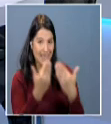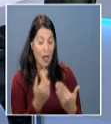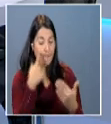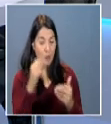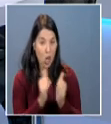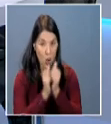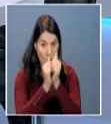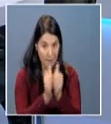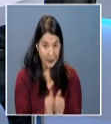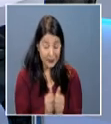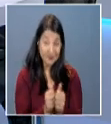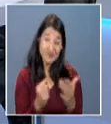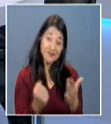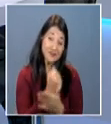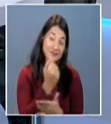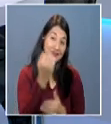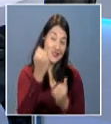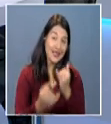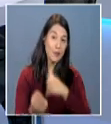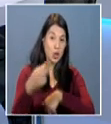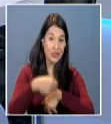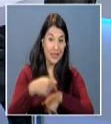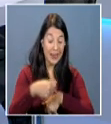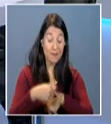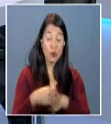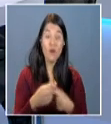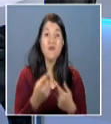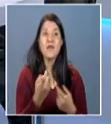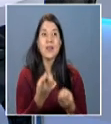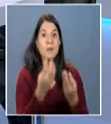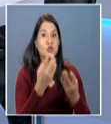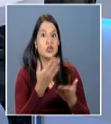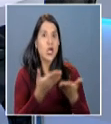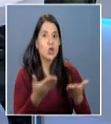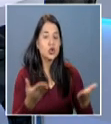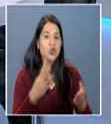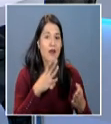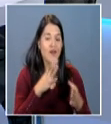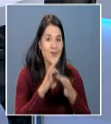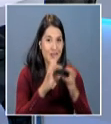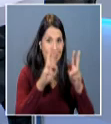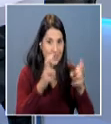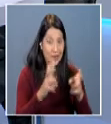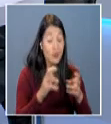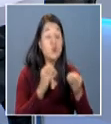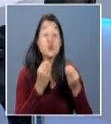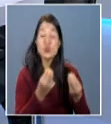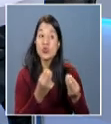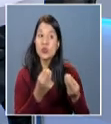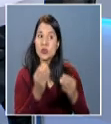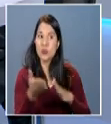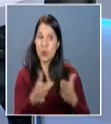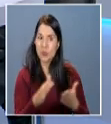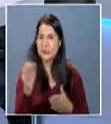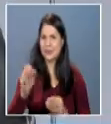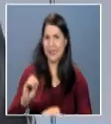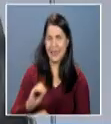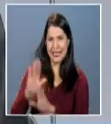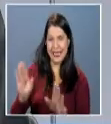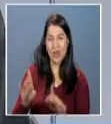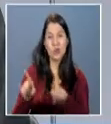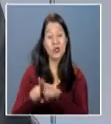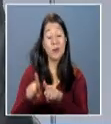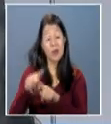por acompañarnos. Lamentablemente se nos ha ido el tiempo, quedan muchísimas cosas pendientes por hablar sobre ese tema, una cifra bastante alarmante. Claro, y sobre todo